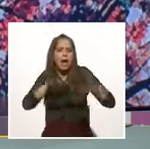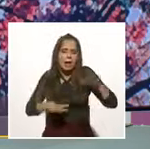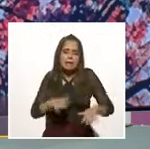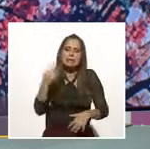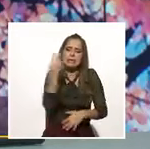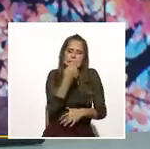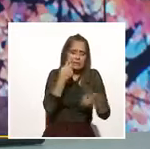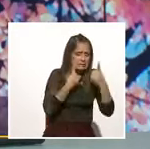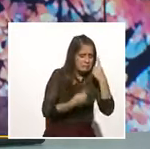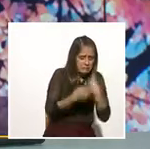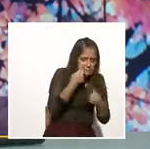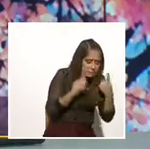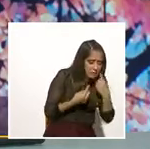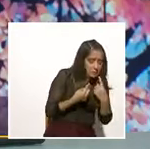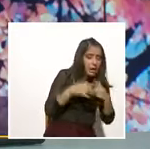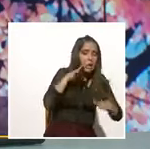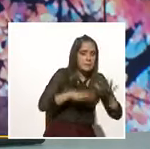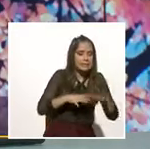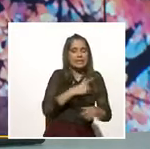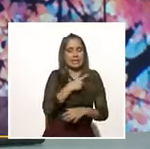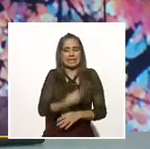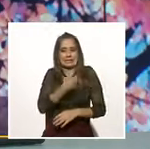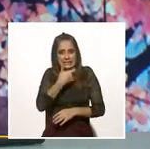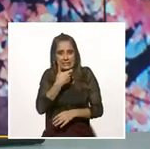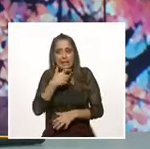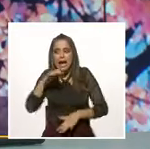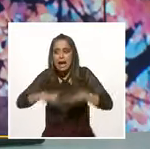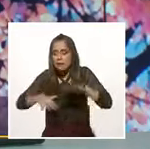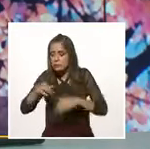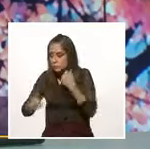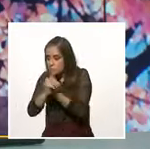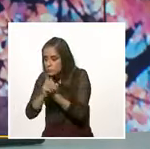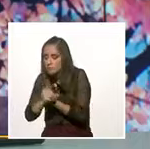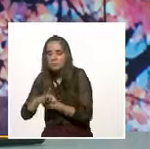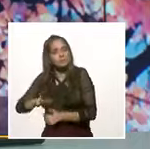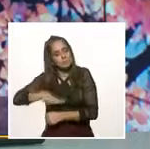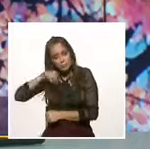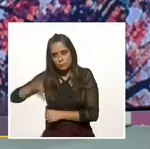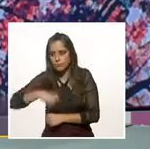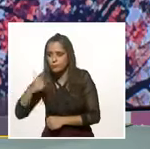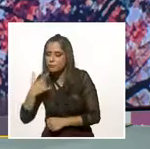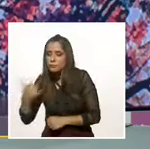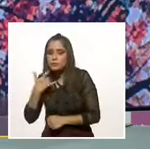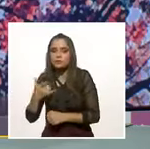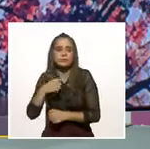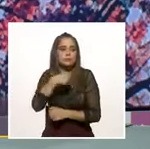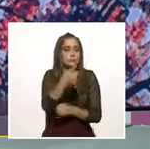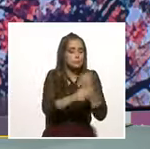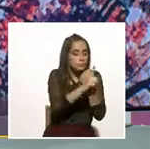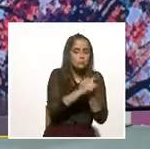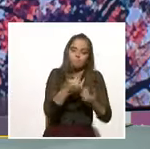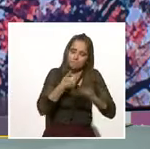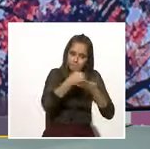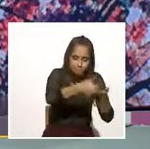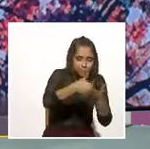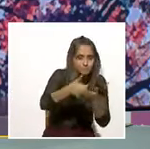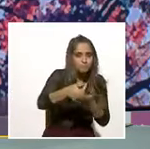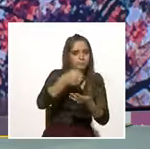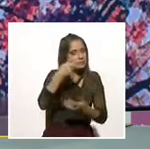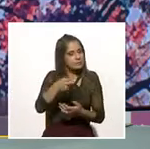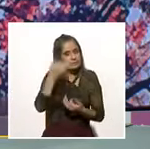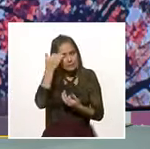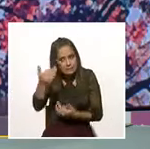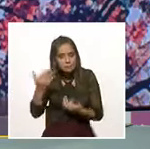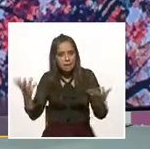Pero cuando hay que reír, hay que reír, y cuando hay que actuar, hay que actuar, y cuando hay que ser solidarios, hay que ser solidarios, ¿no? Y hoy es el momento en